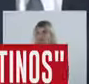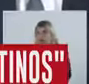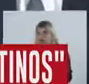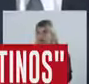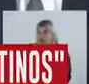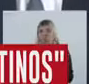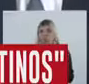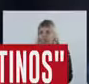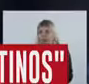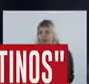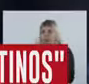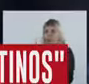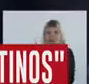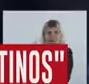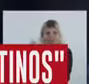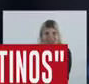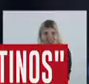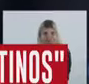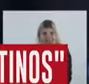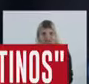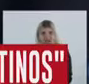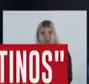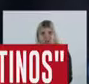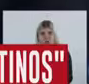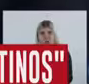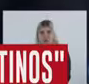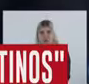lugar habitual de trabajo. Y eso funcionó.